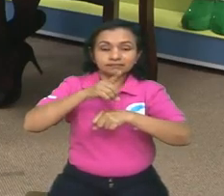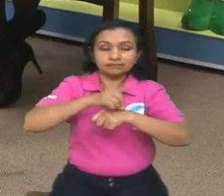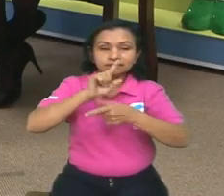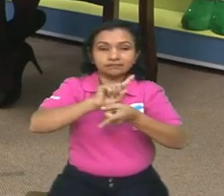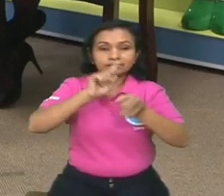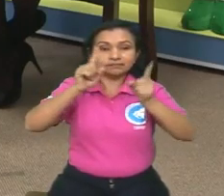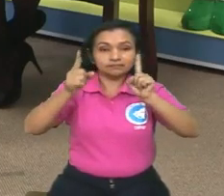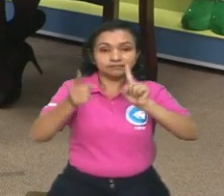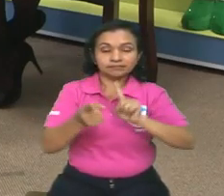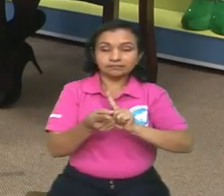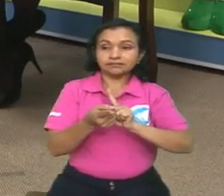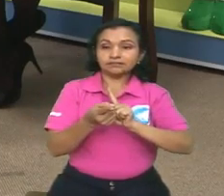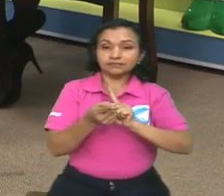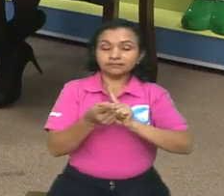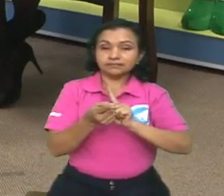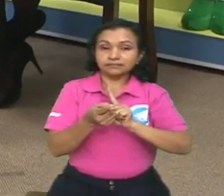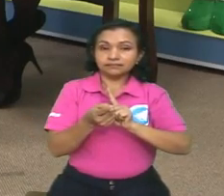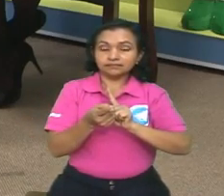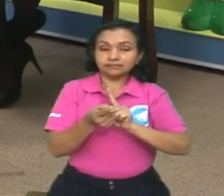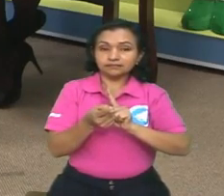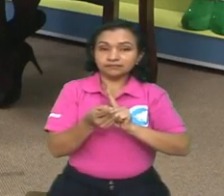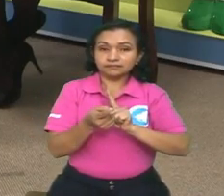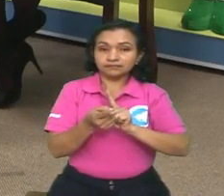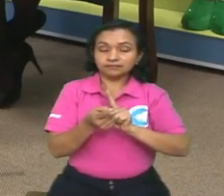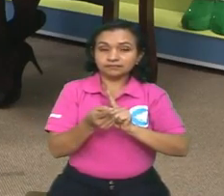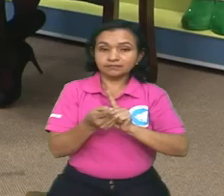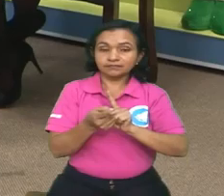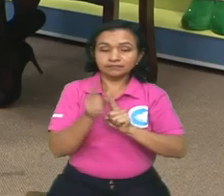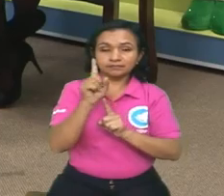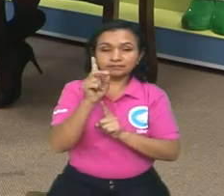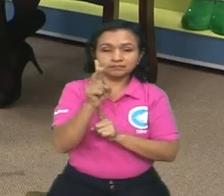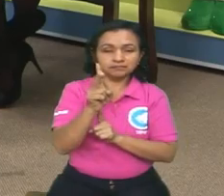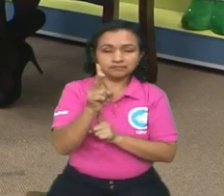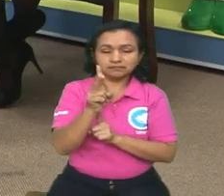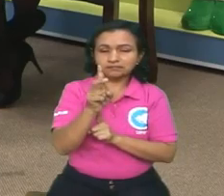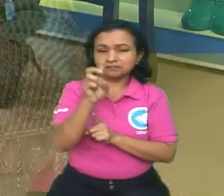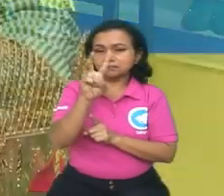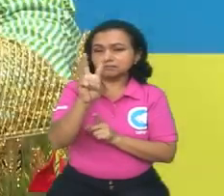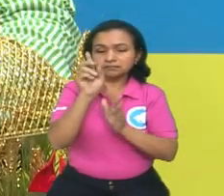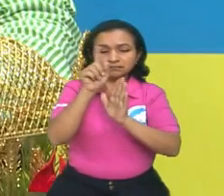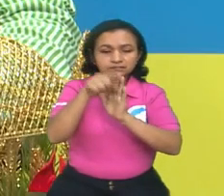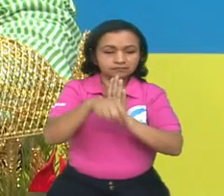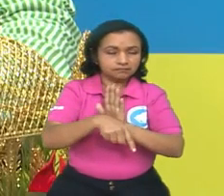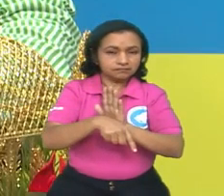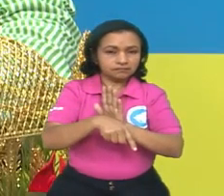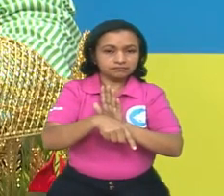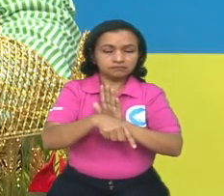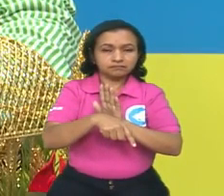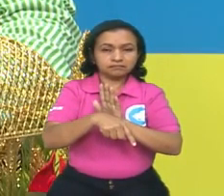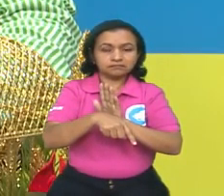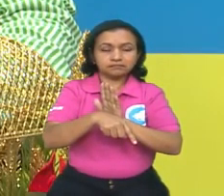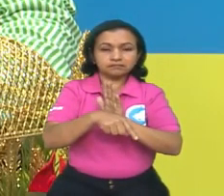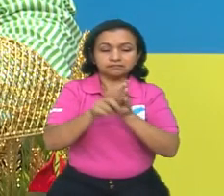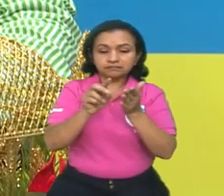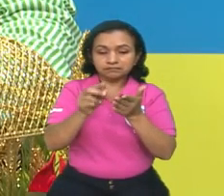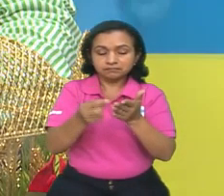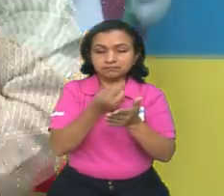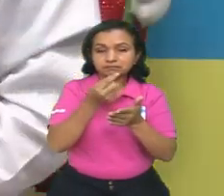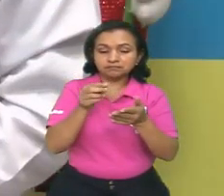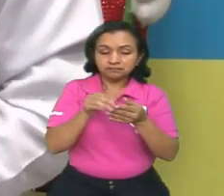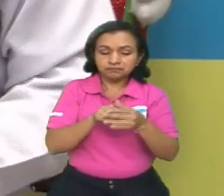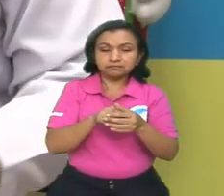cambia. Pero el momento de la toma quizás son 2-3 minutos. Es cambiarse, regresar, extender la muestra, decirle señora va a